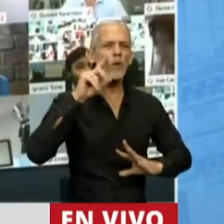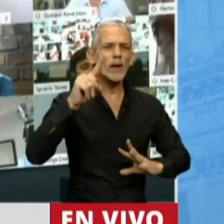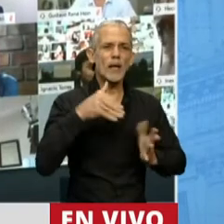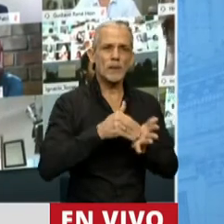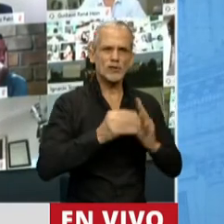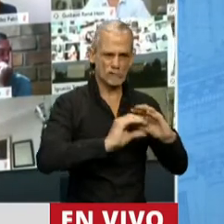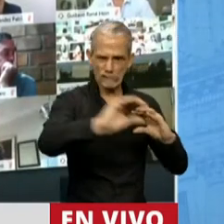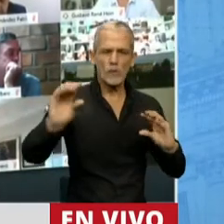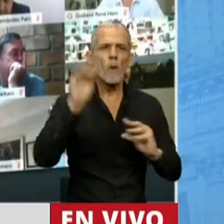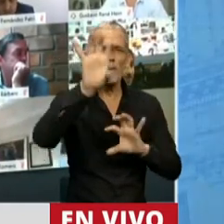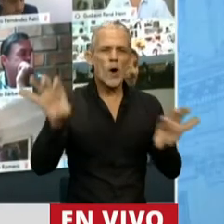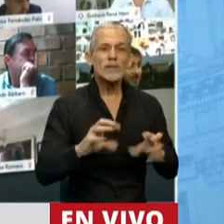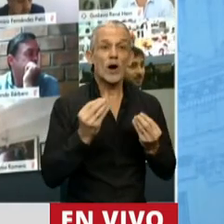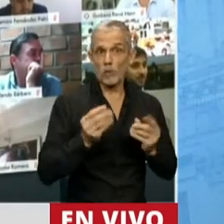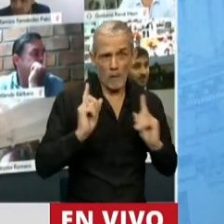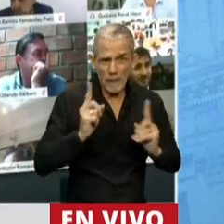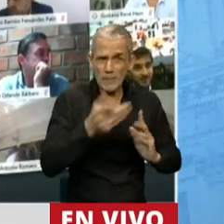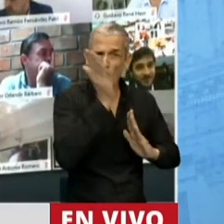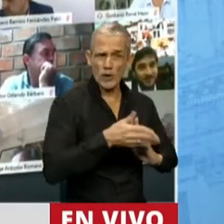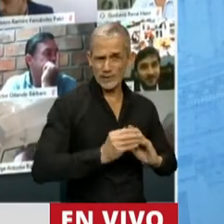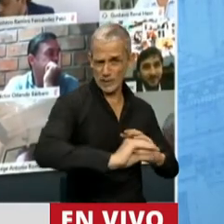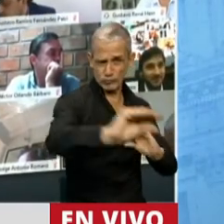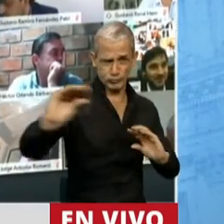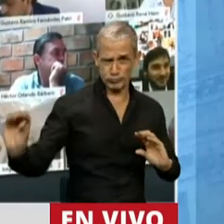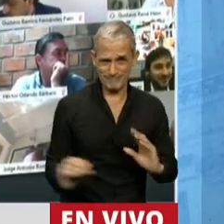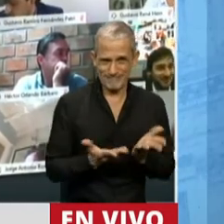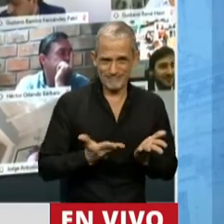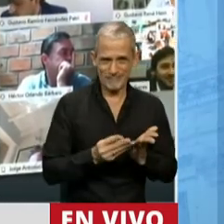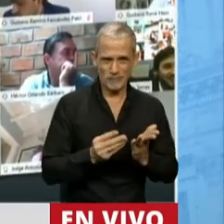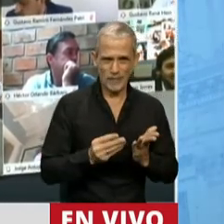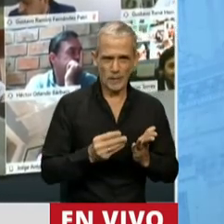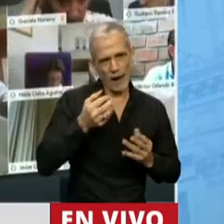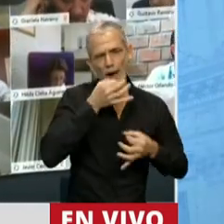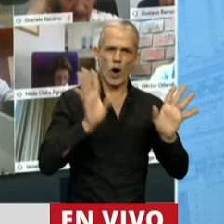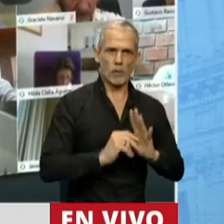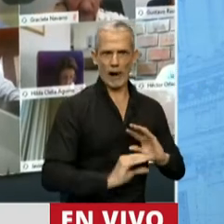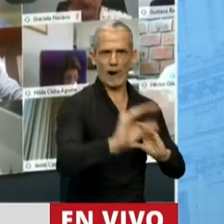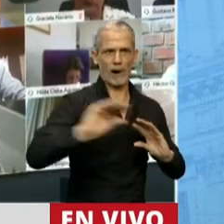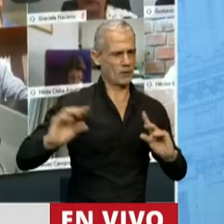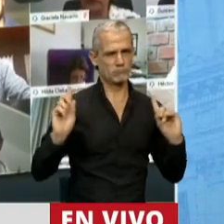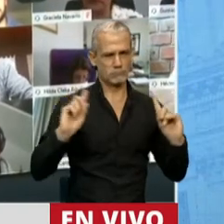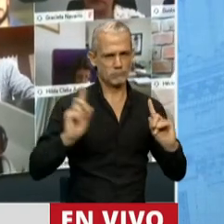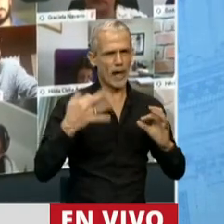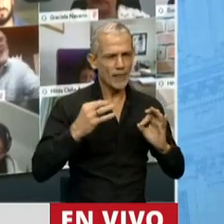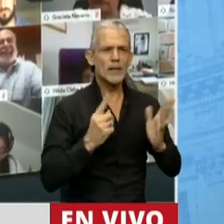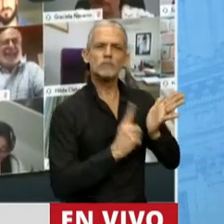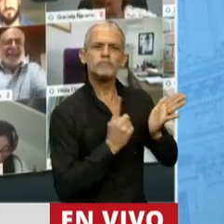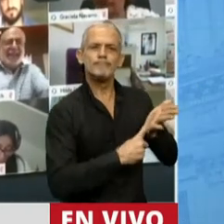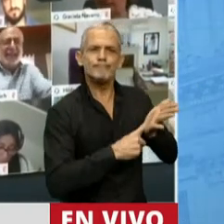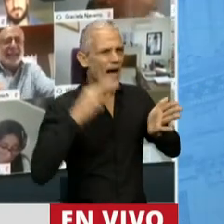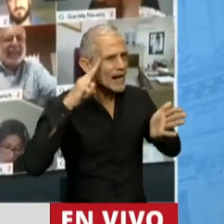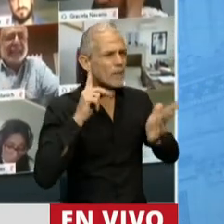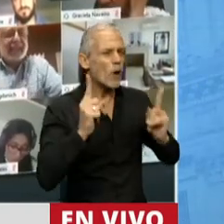provincias el criterio de la coparticipación para evitar también la discrecionalidad en el manejo de